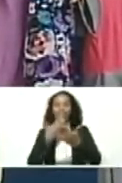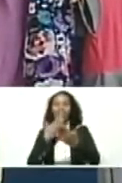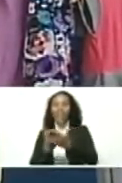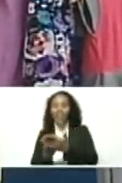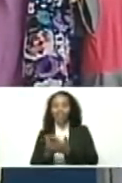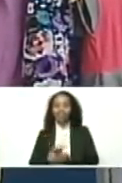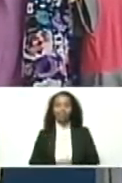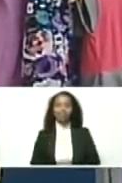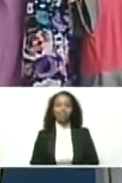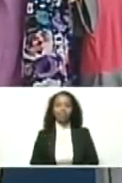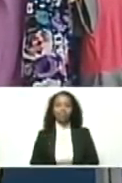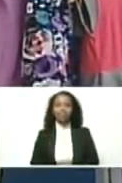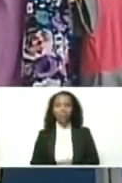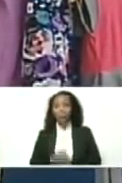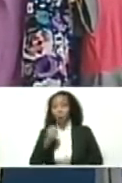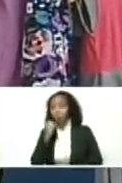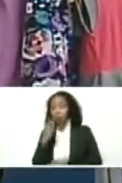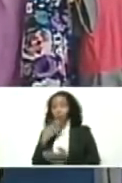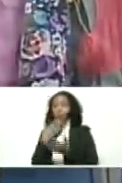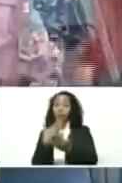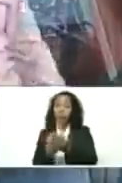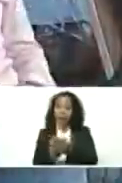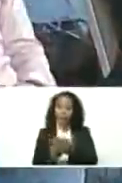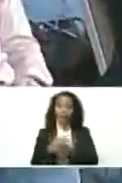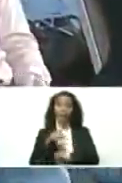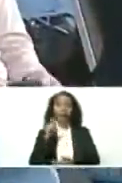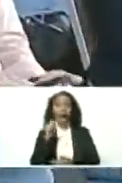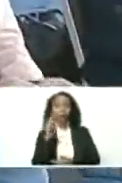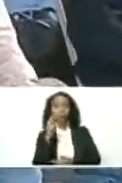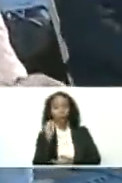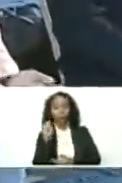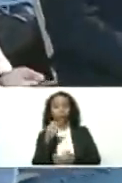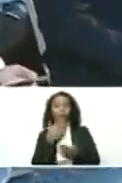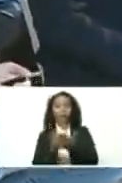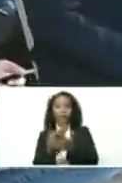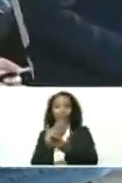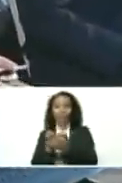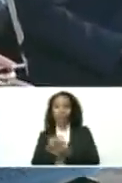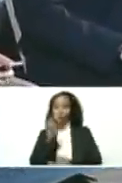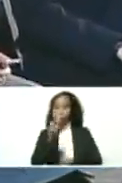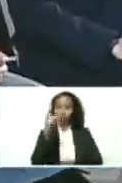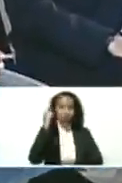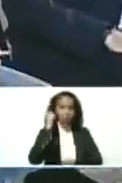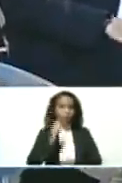sí. Bueno, Erika, gracias a Laura, muchas gracias a estas dos mujeres.